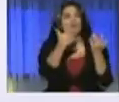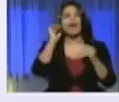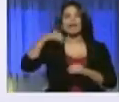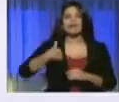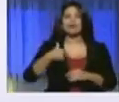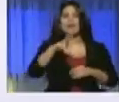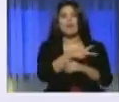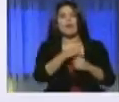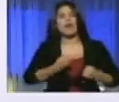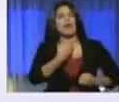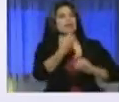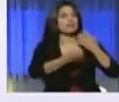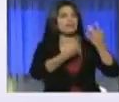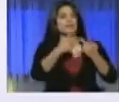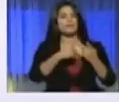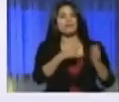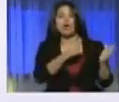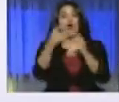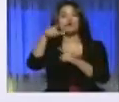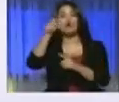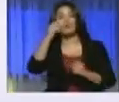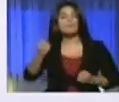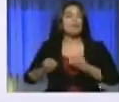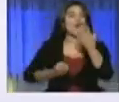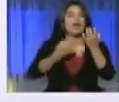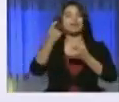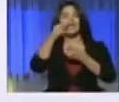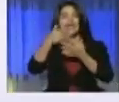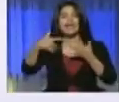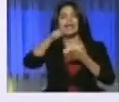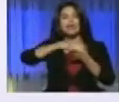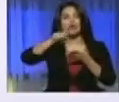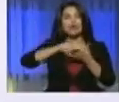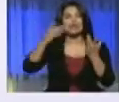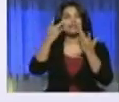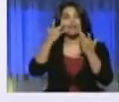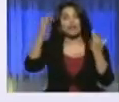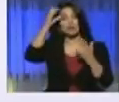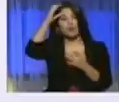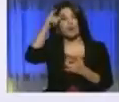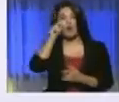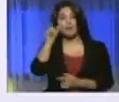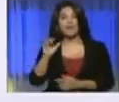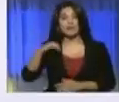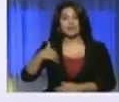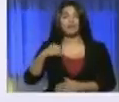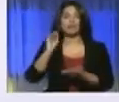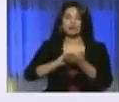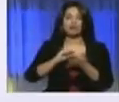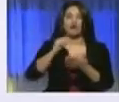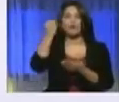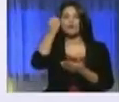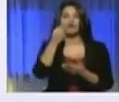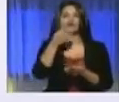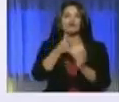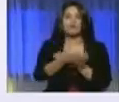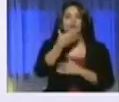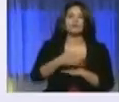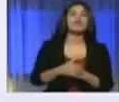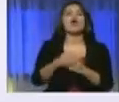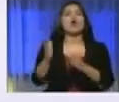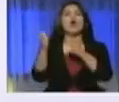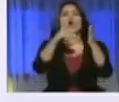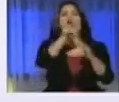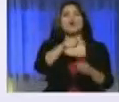de Julio Cortázar, también intelectual, escritor argentino, de Kevin Costner, actor estadounidense,